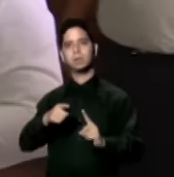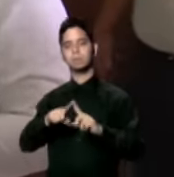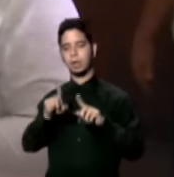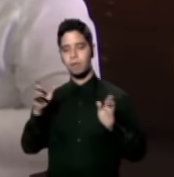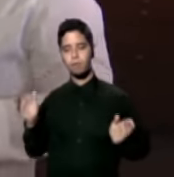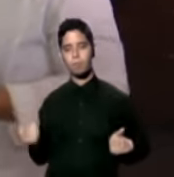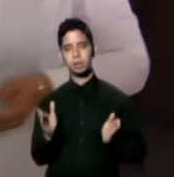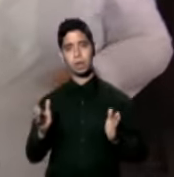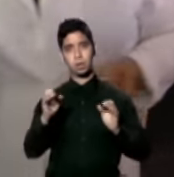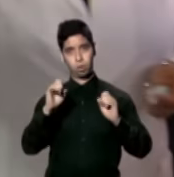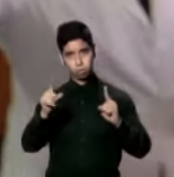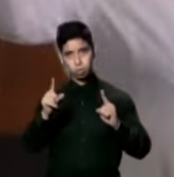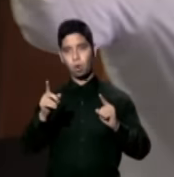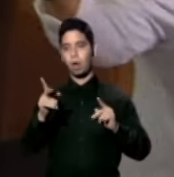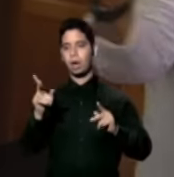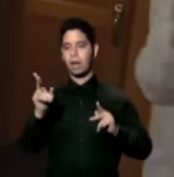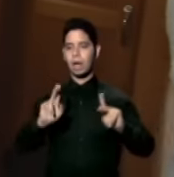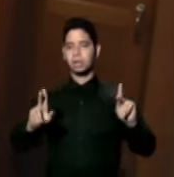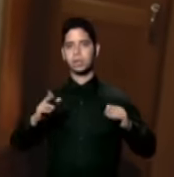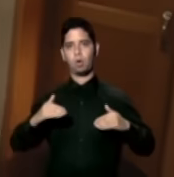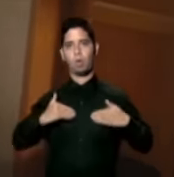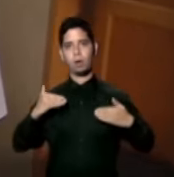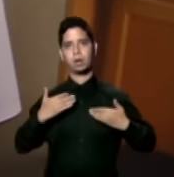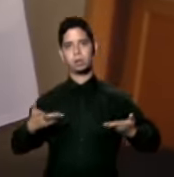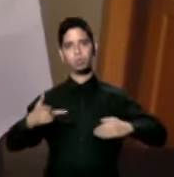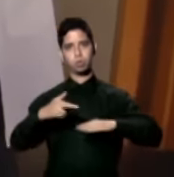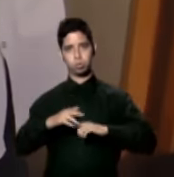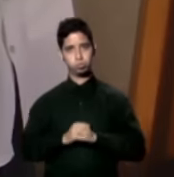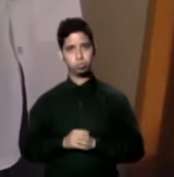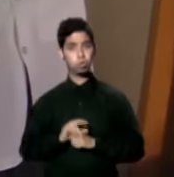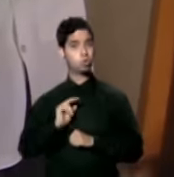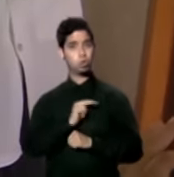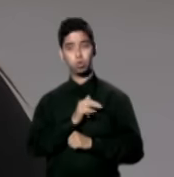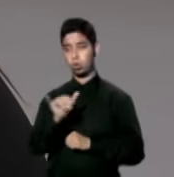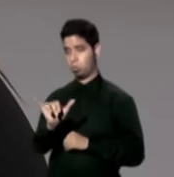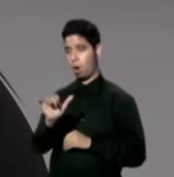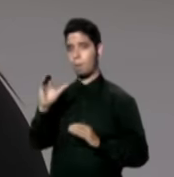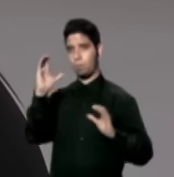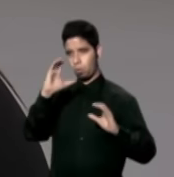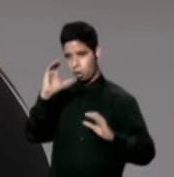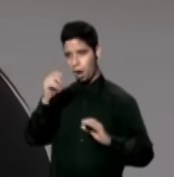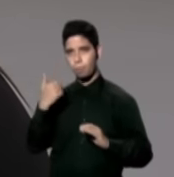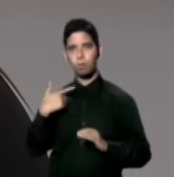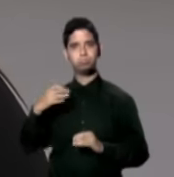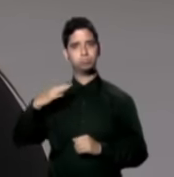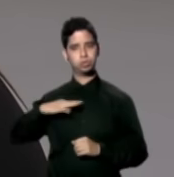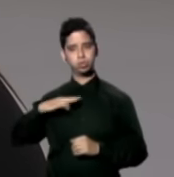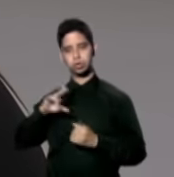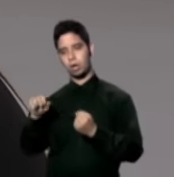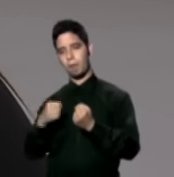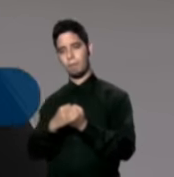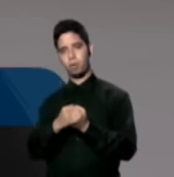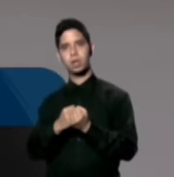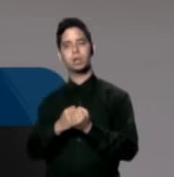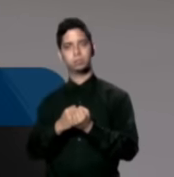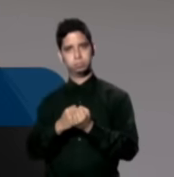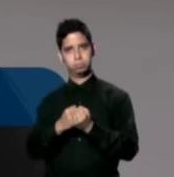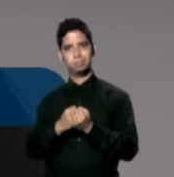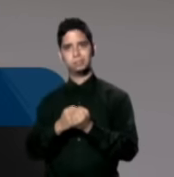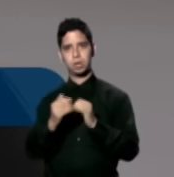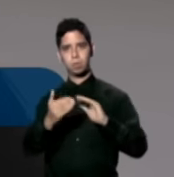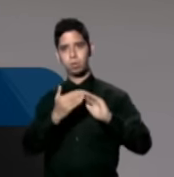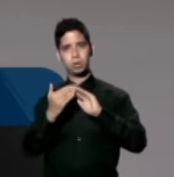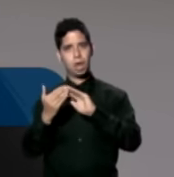la educación en la juventud puertorriqueña. Siempre estamos buscando organizaciones sin fines de lucro que apoyen a la comunidad y que estén